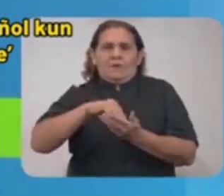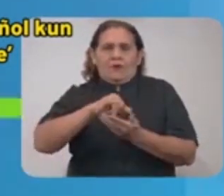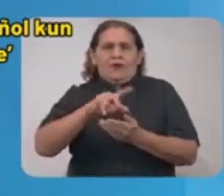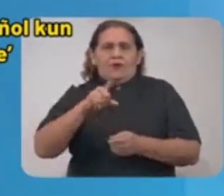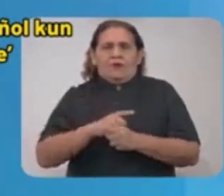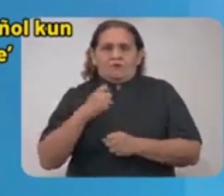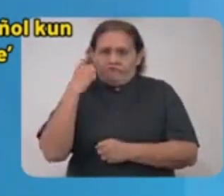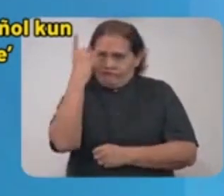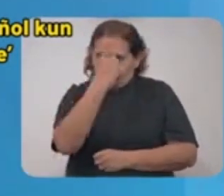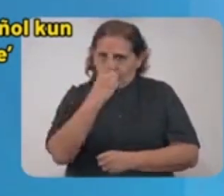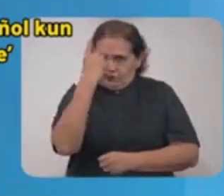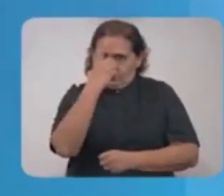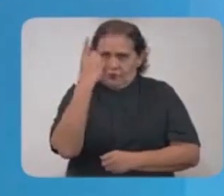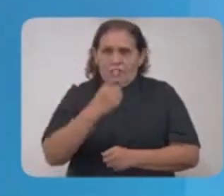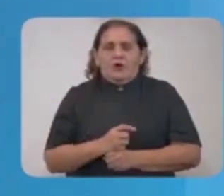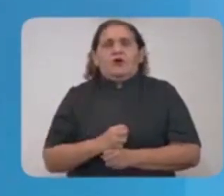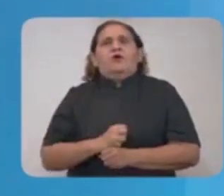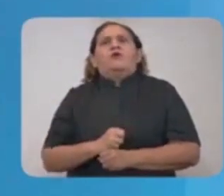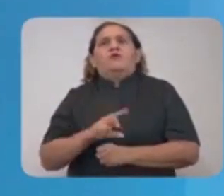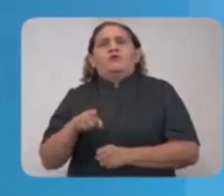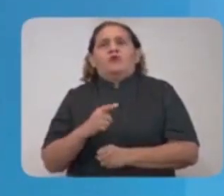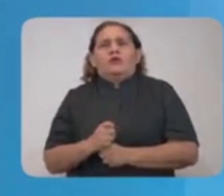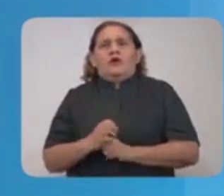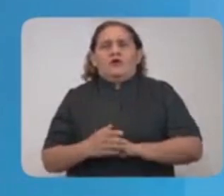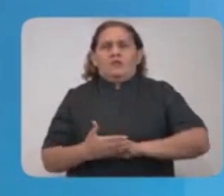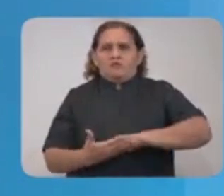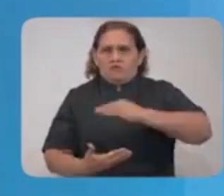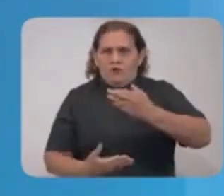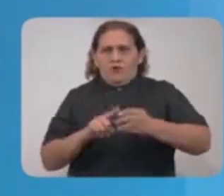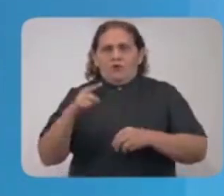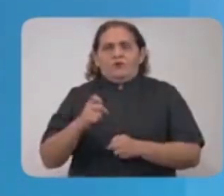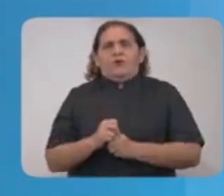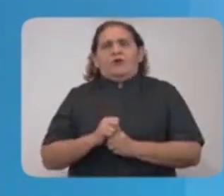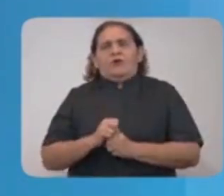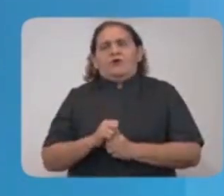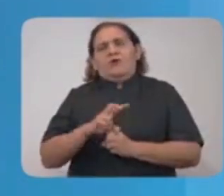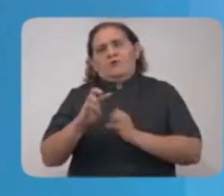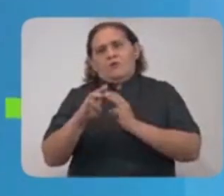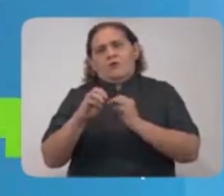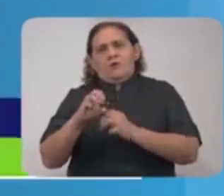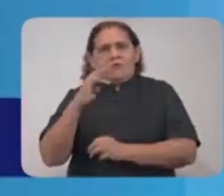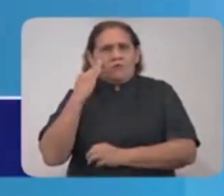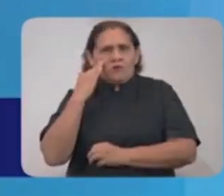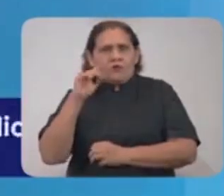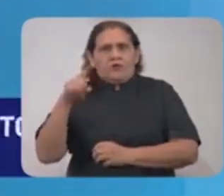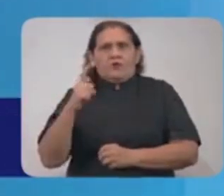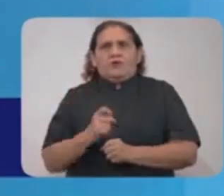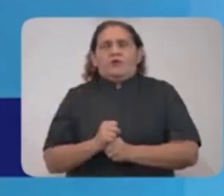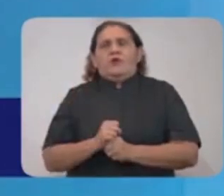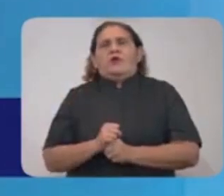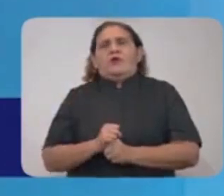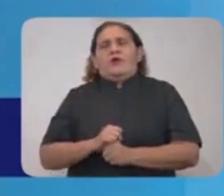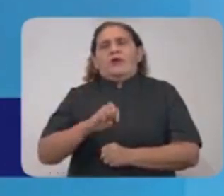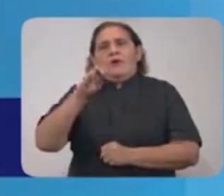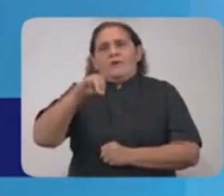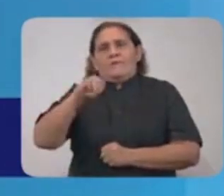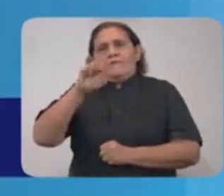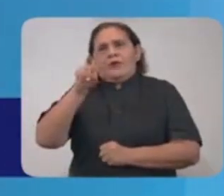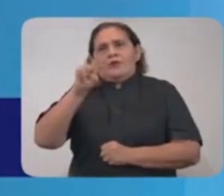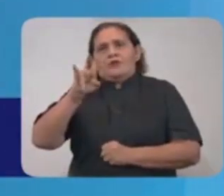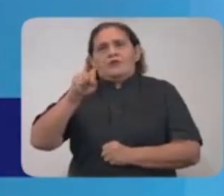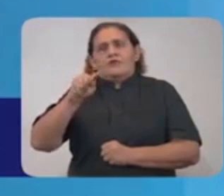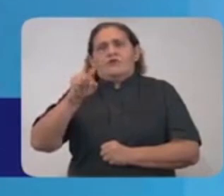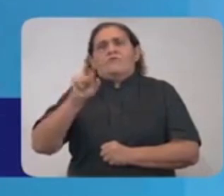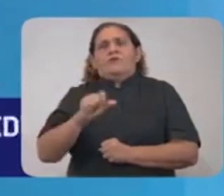un diagnóstico automatizado. El chat de la salud vía la red social de Facebook. La aplicación Meditoc para los sistemas